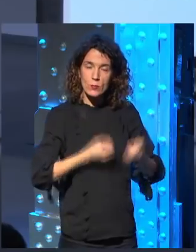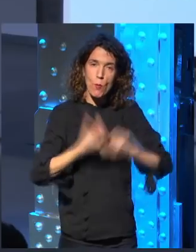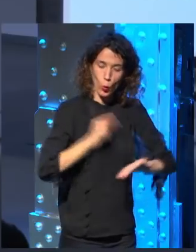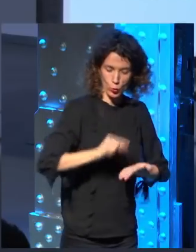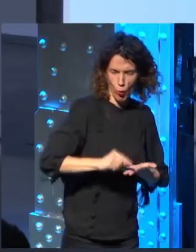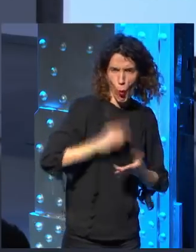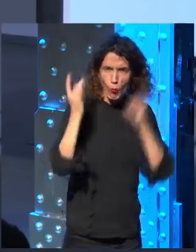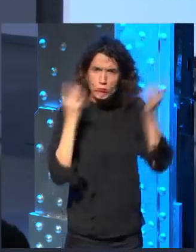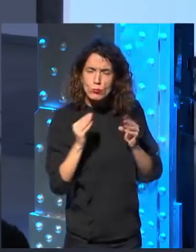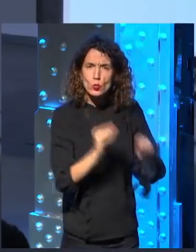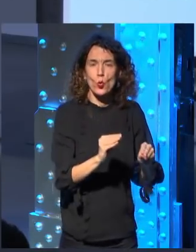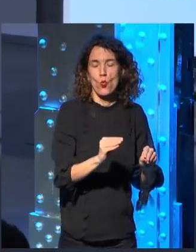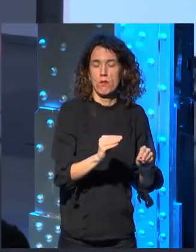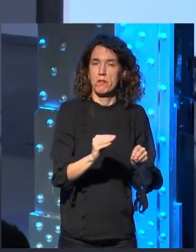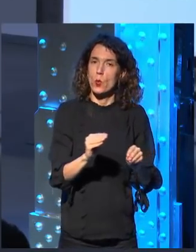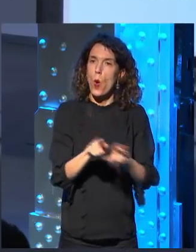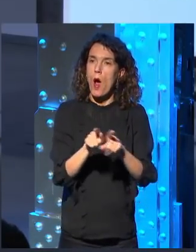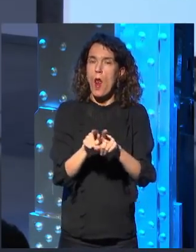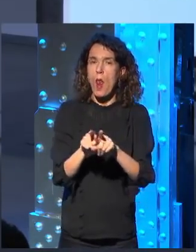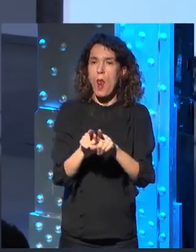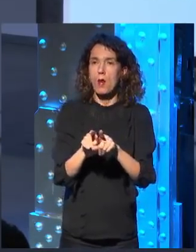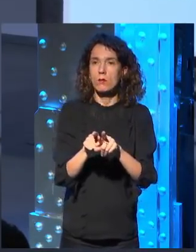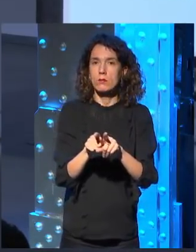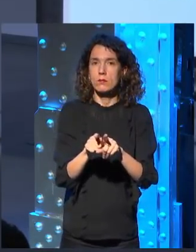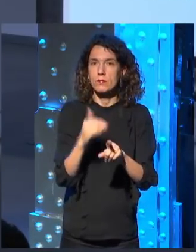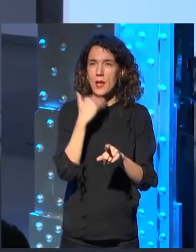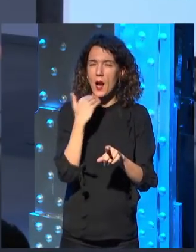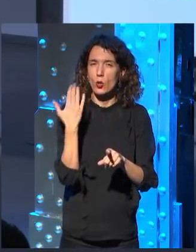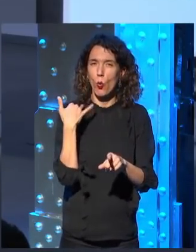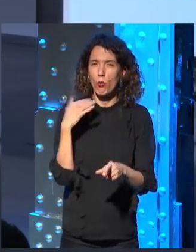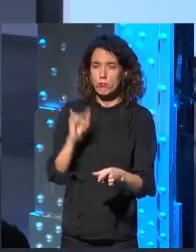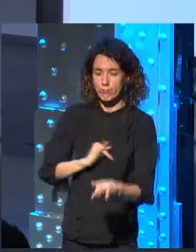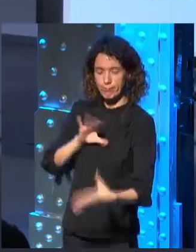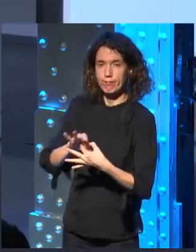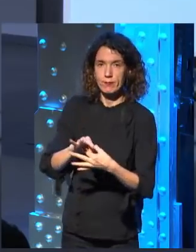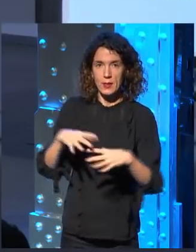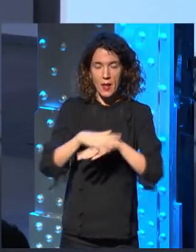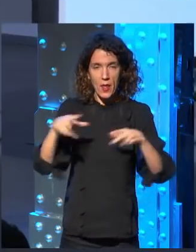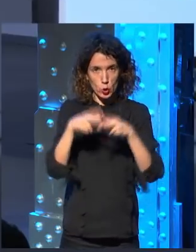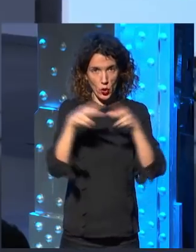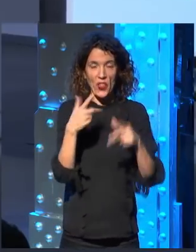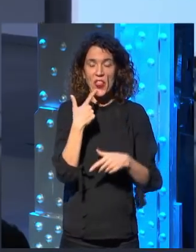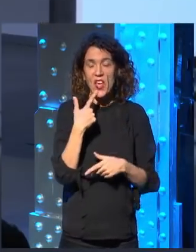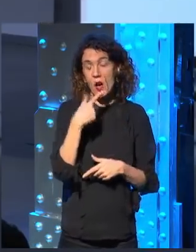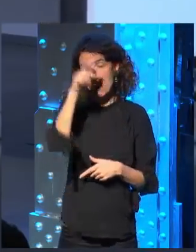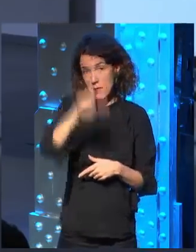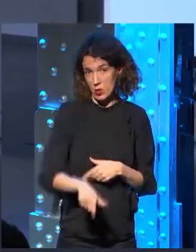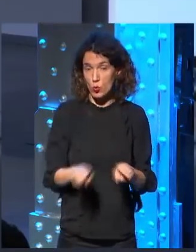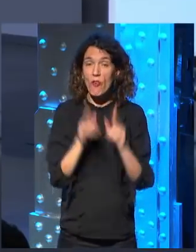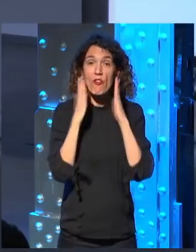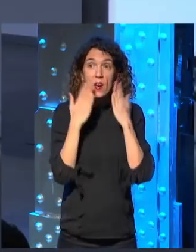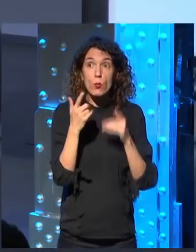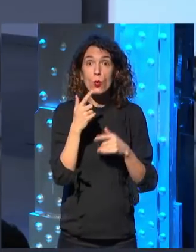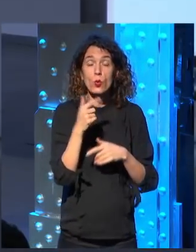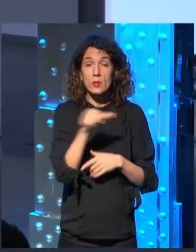impulso creativo que yo creo que conecta directamente con algo que leía estos días en las redes sociales, ¿no? Decía alguien en